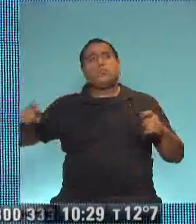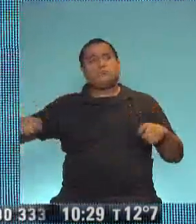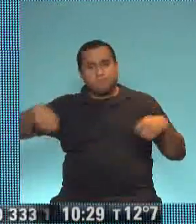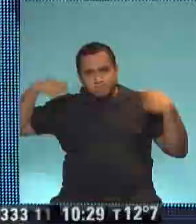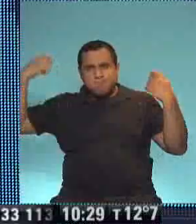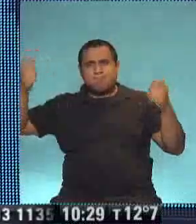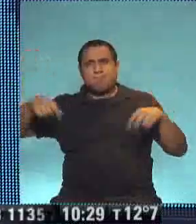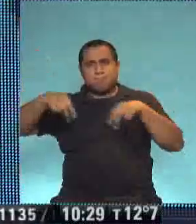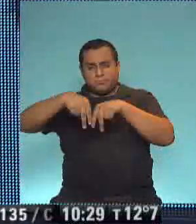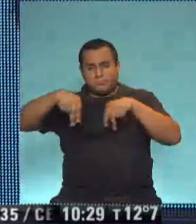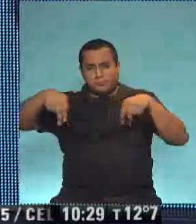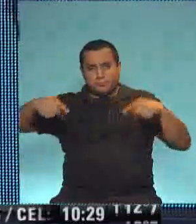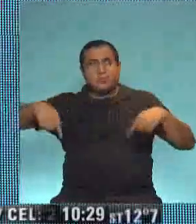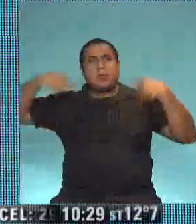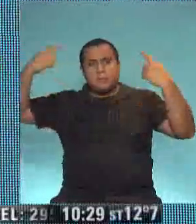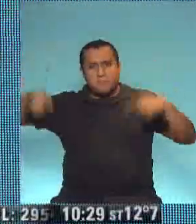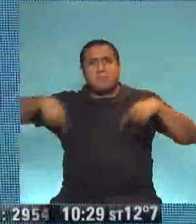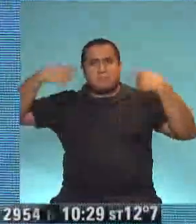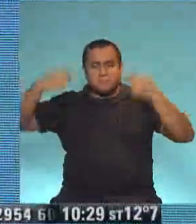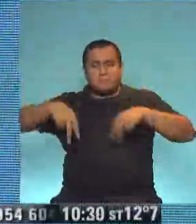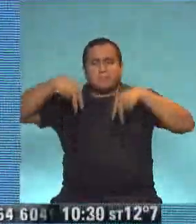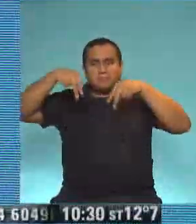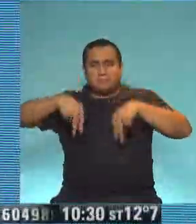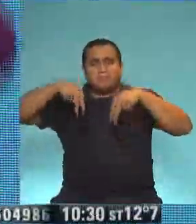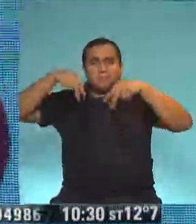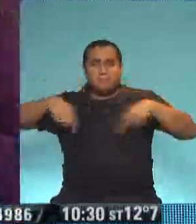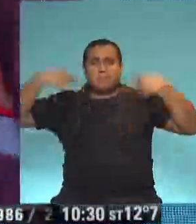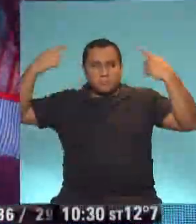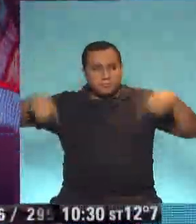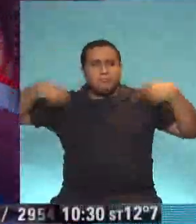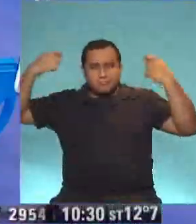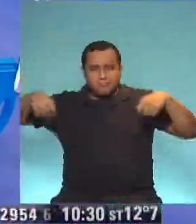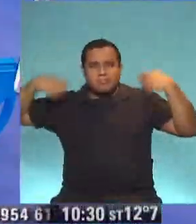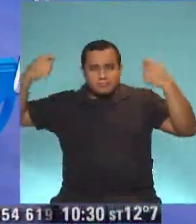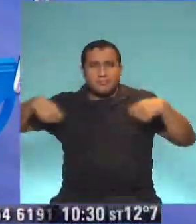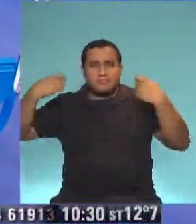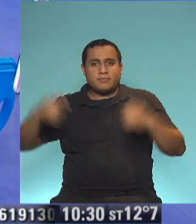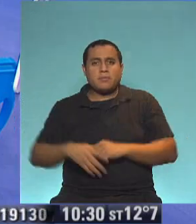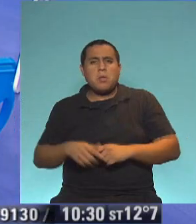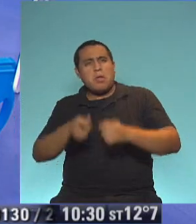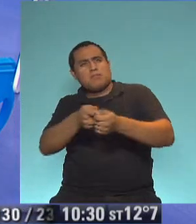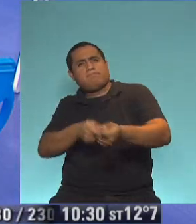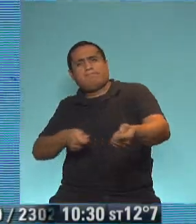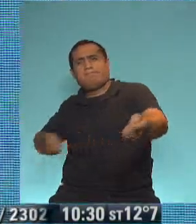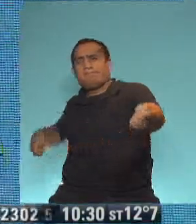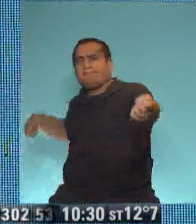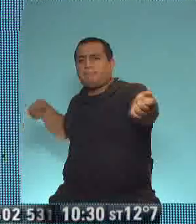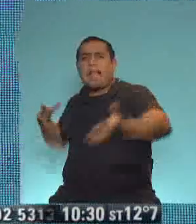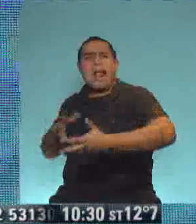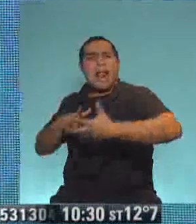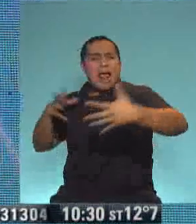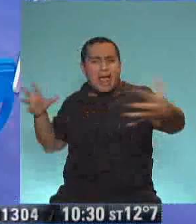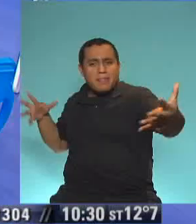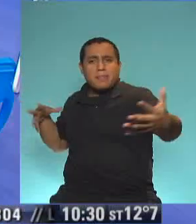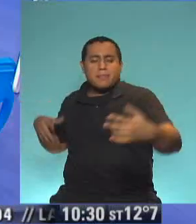nenes, nenes y nenas, a saltar a la soga en el patio grande de la escuela. Era una soga multitudinaria. Era una soga para todos y